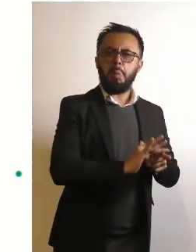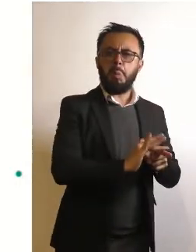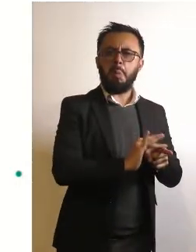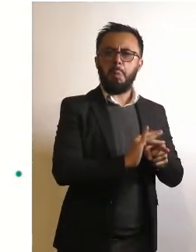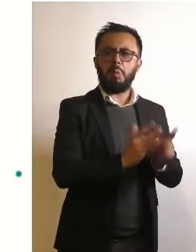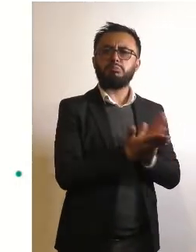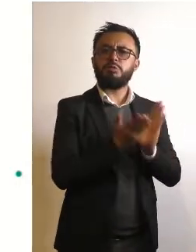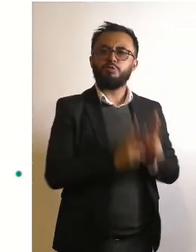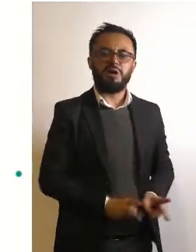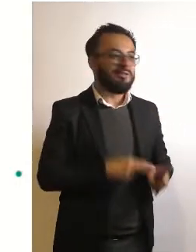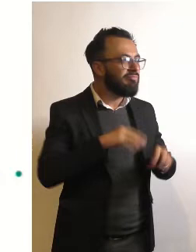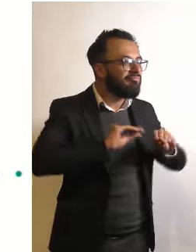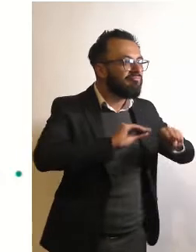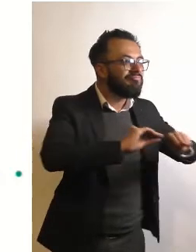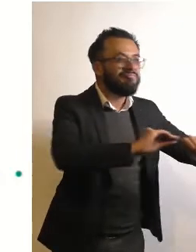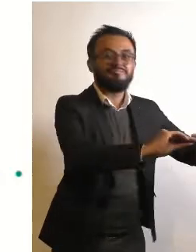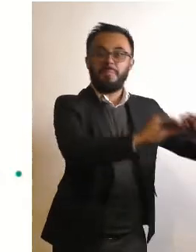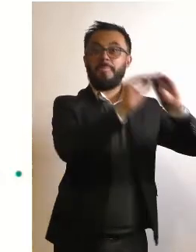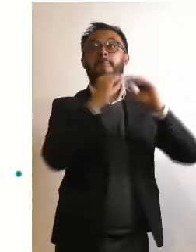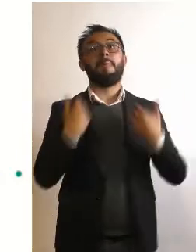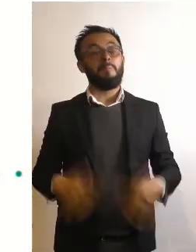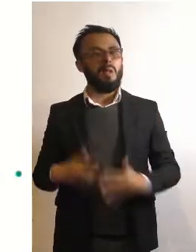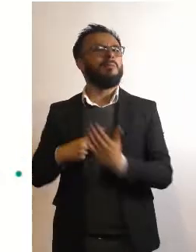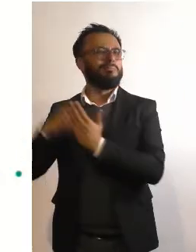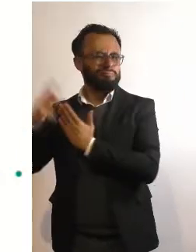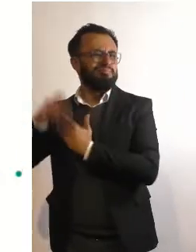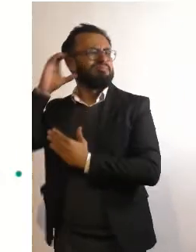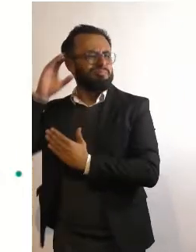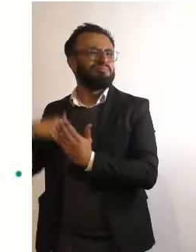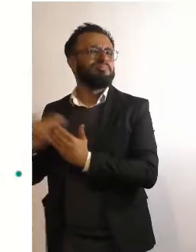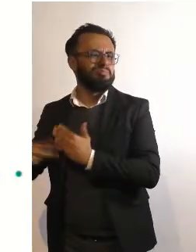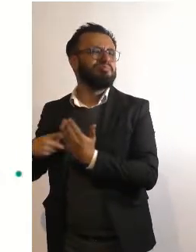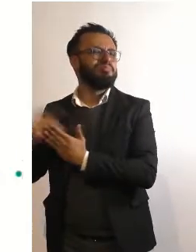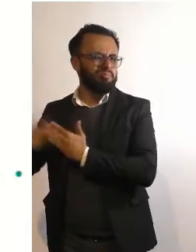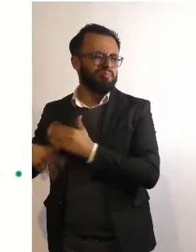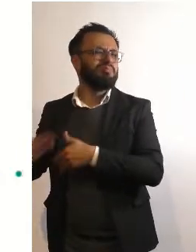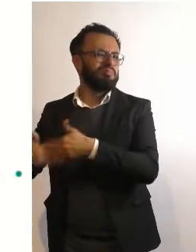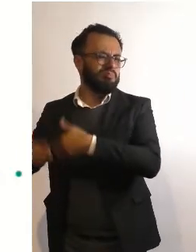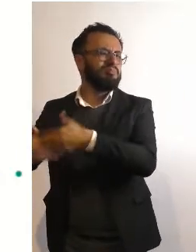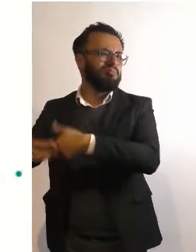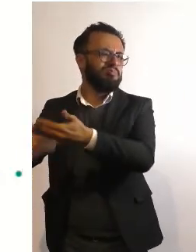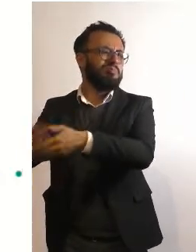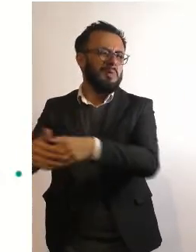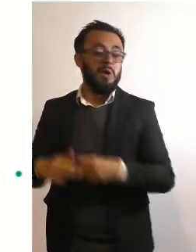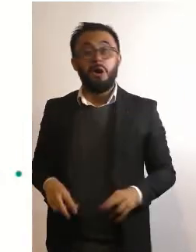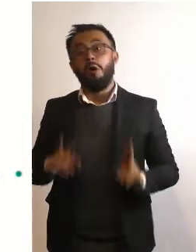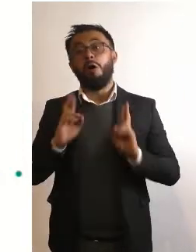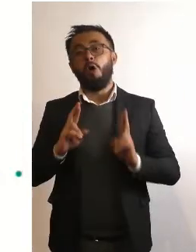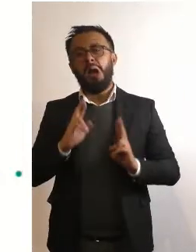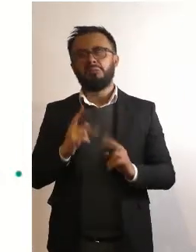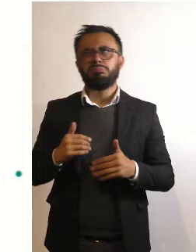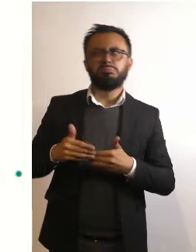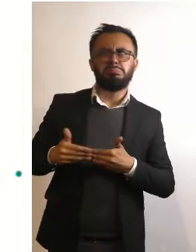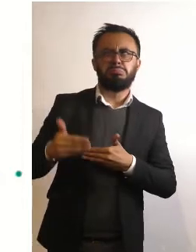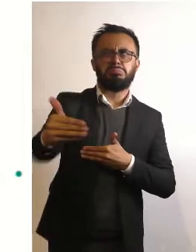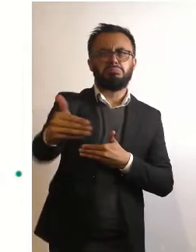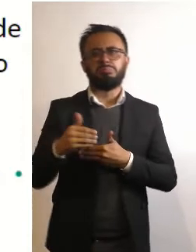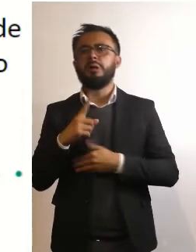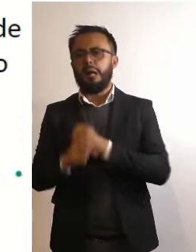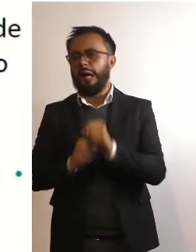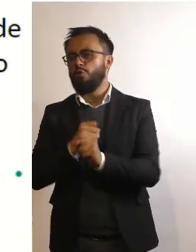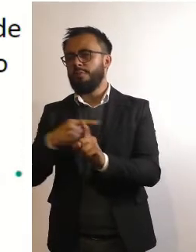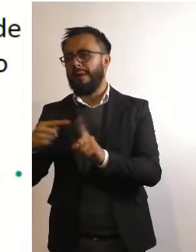Este proyecto pues ya está en desarrollo y esperamos tenerlo en año y medio más o menos.